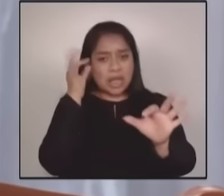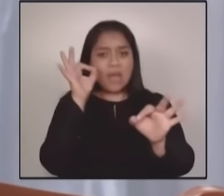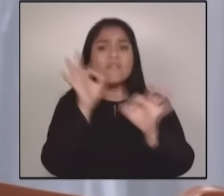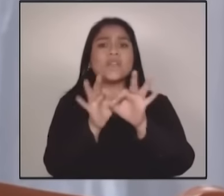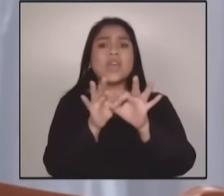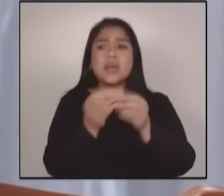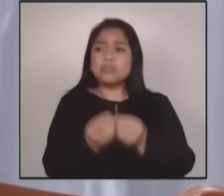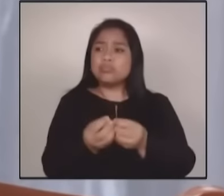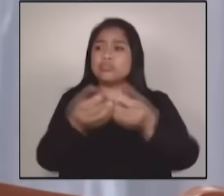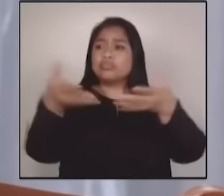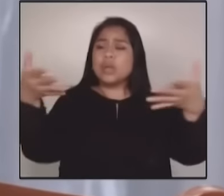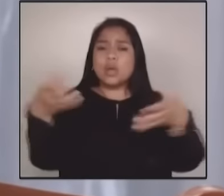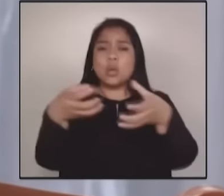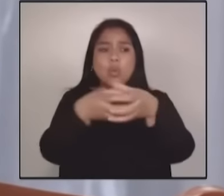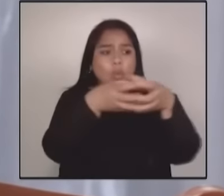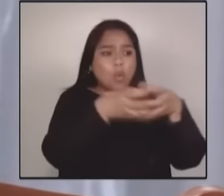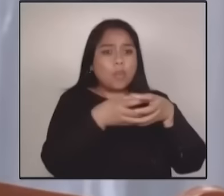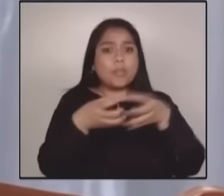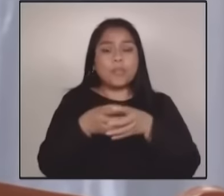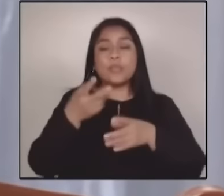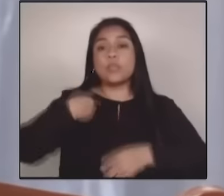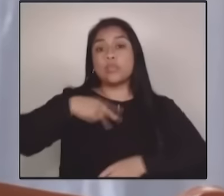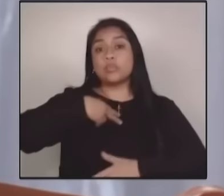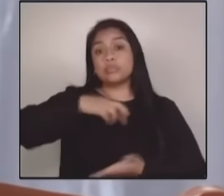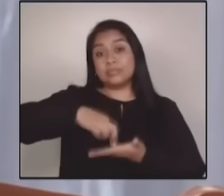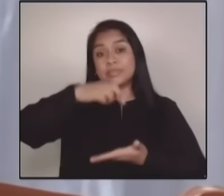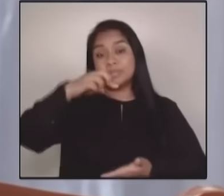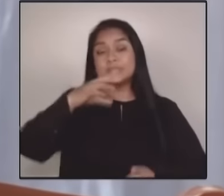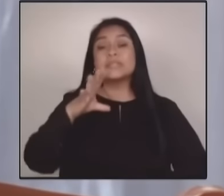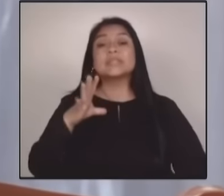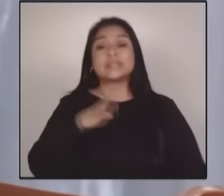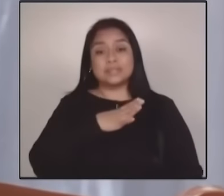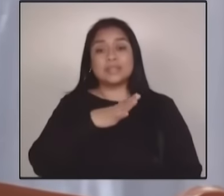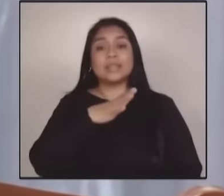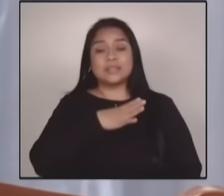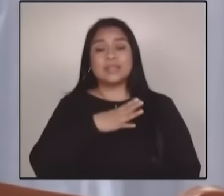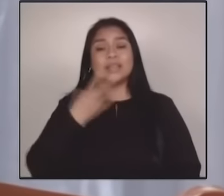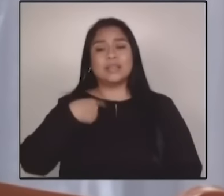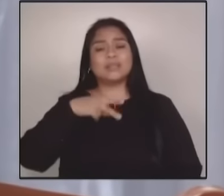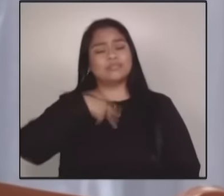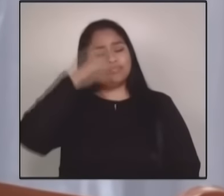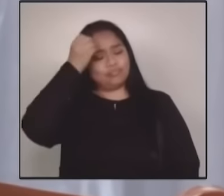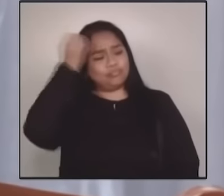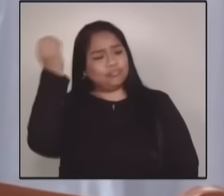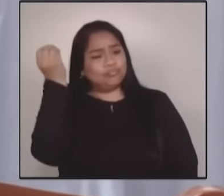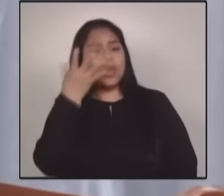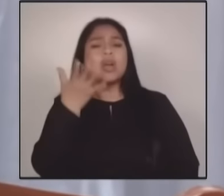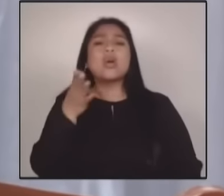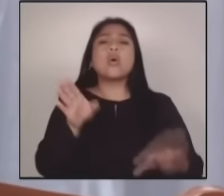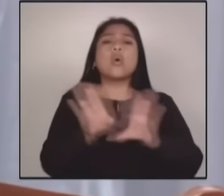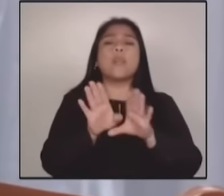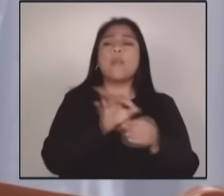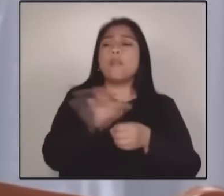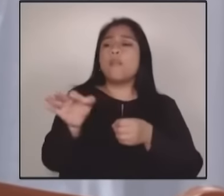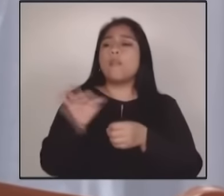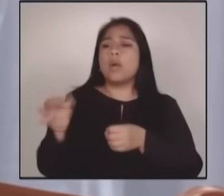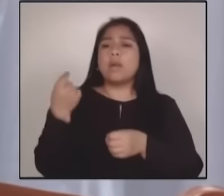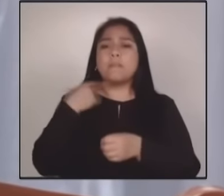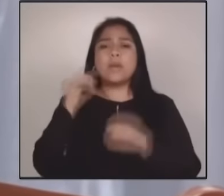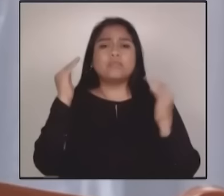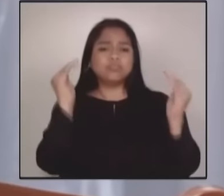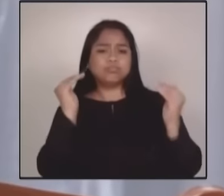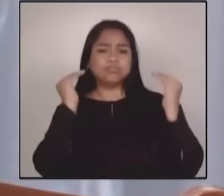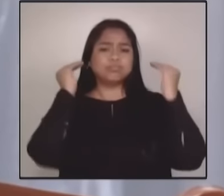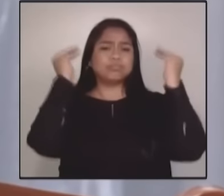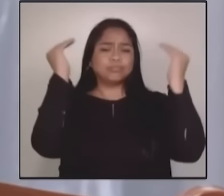amplias mayorías de nuestro país mantienen en nuestra capacidad como pueblo para superar